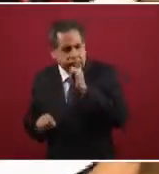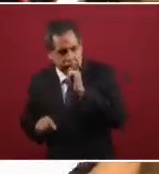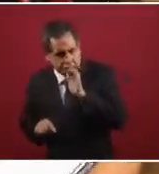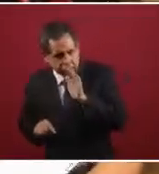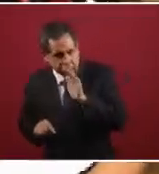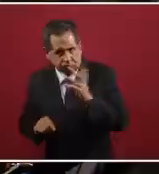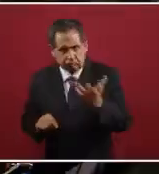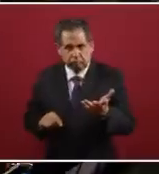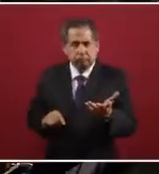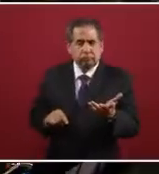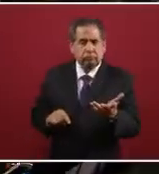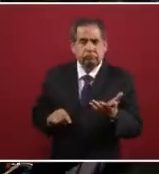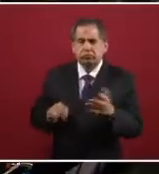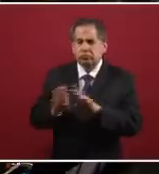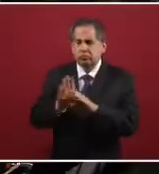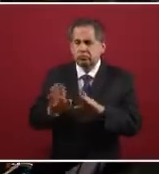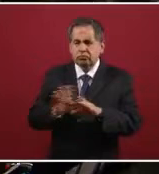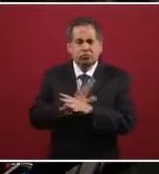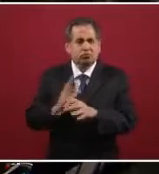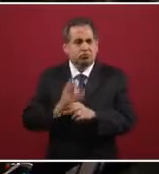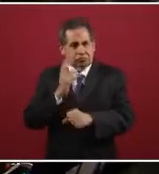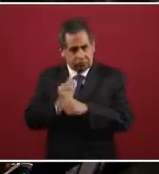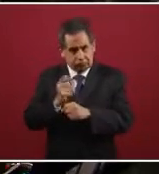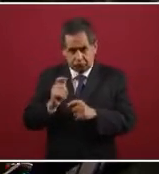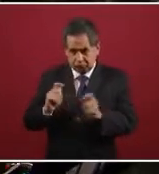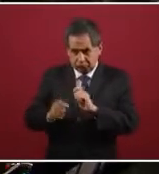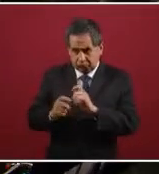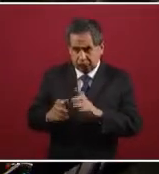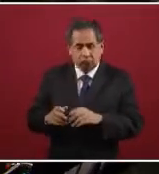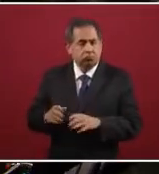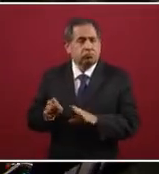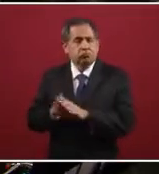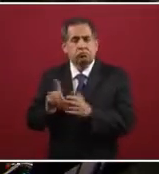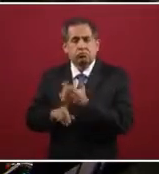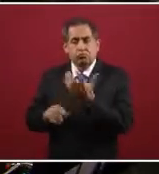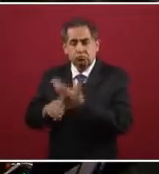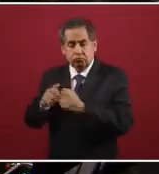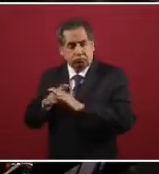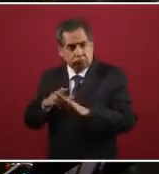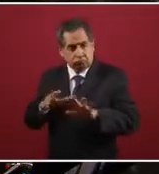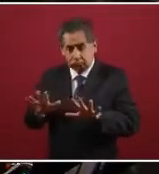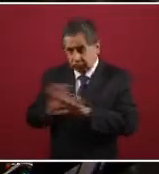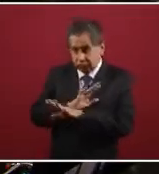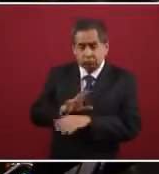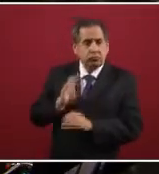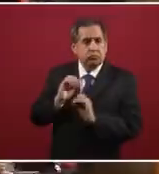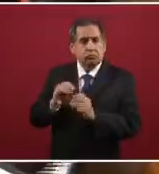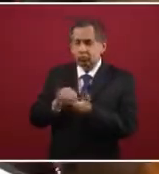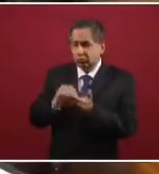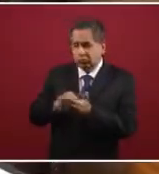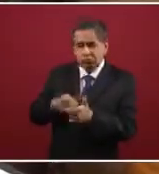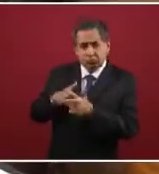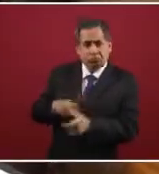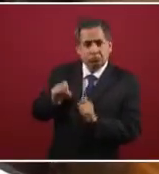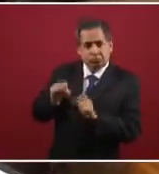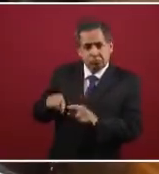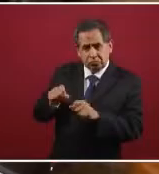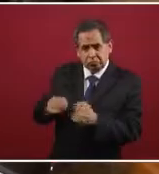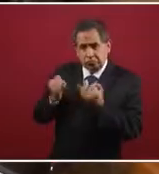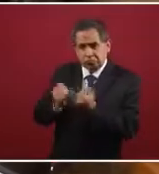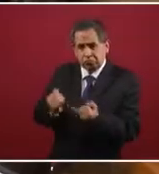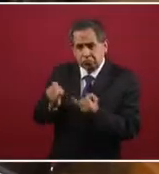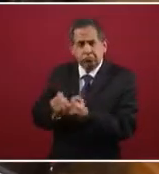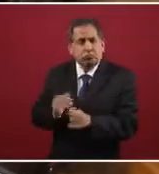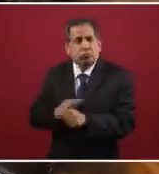¿cómo se ha modificado, o si ya se ha modificado, la dinámica de migración tras la aplicación de esto, o es muy rápido para